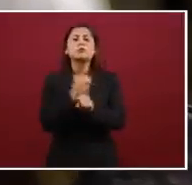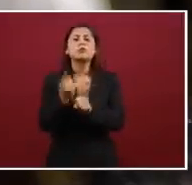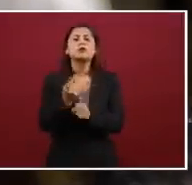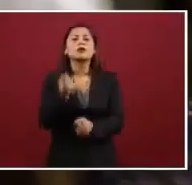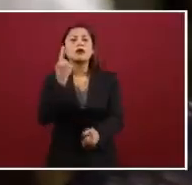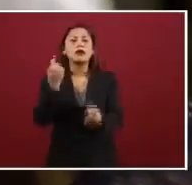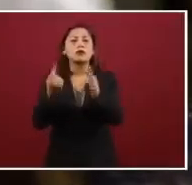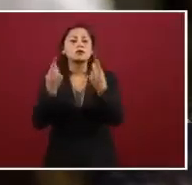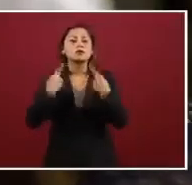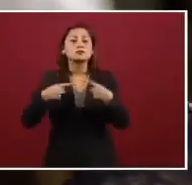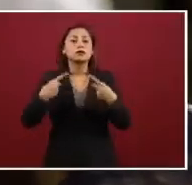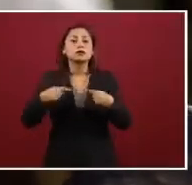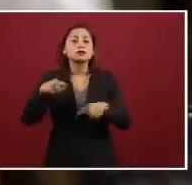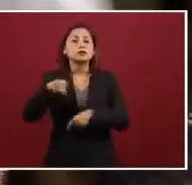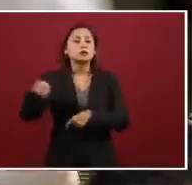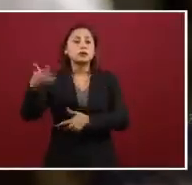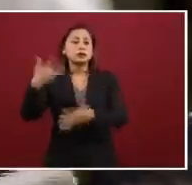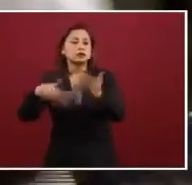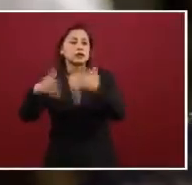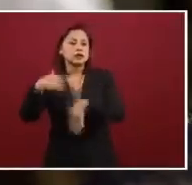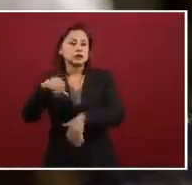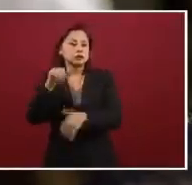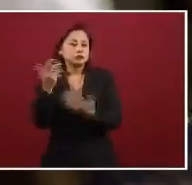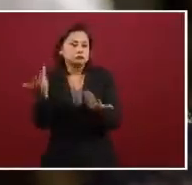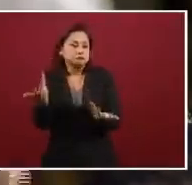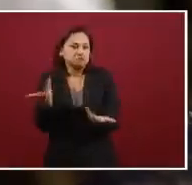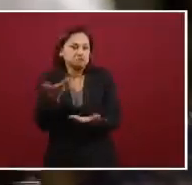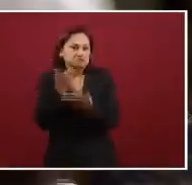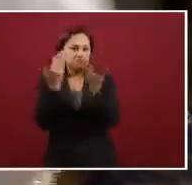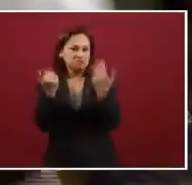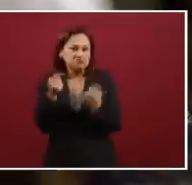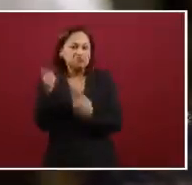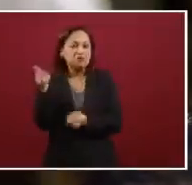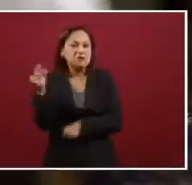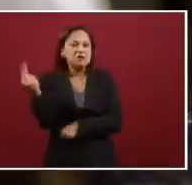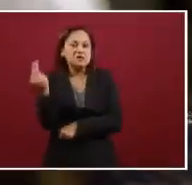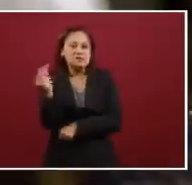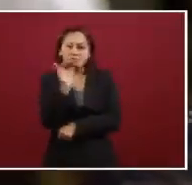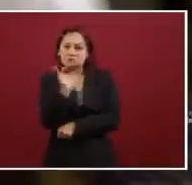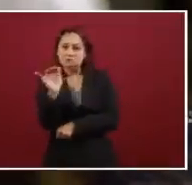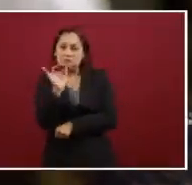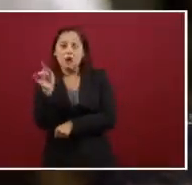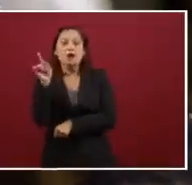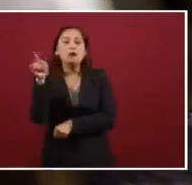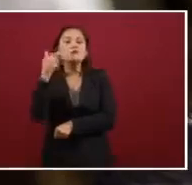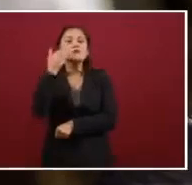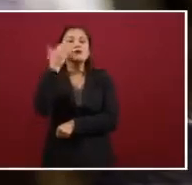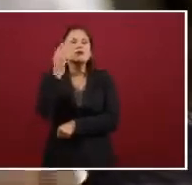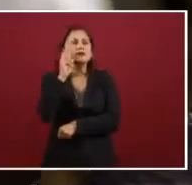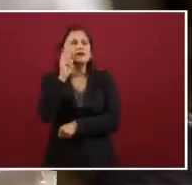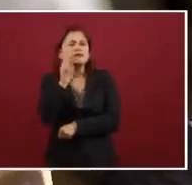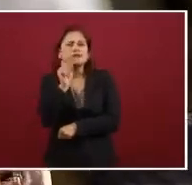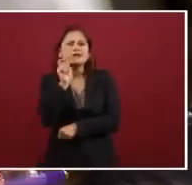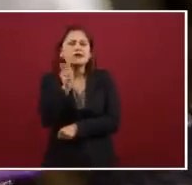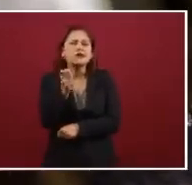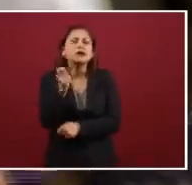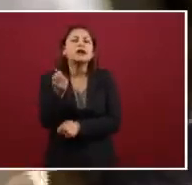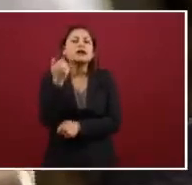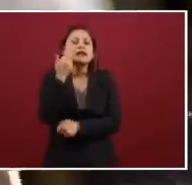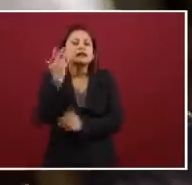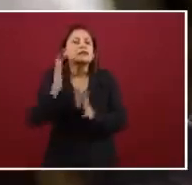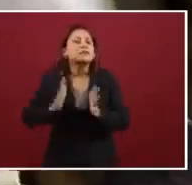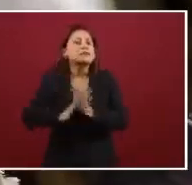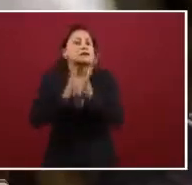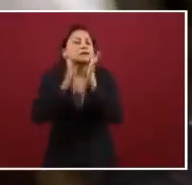sistema de señas y se quedan en blanco y quieren participar y quieren ser activos en todas